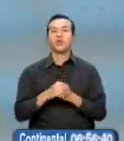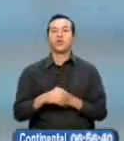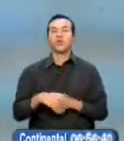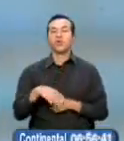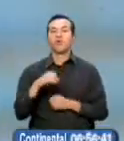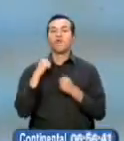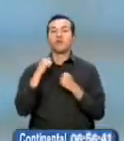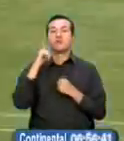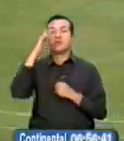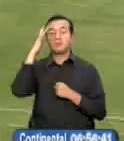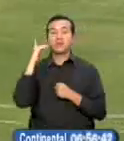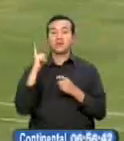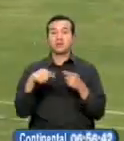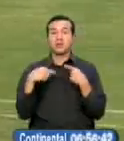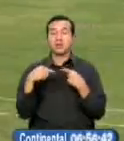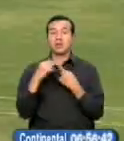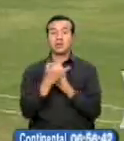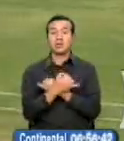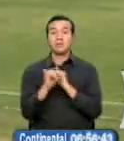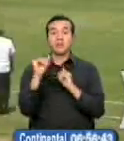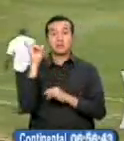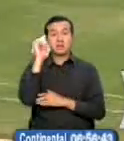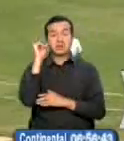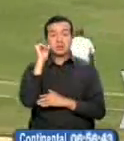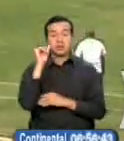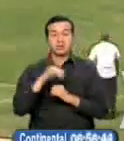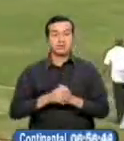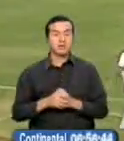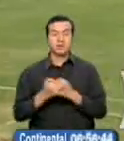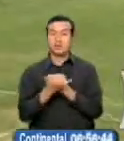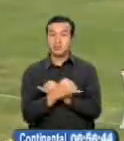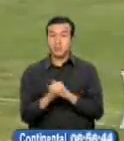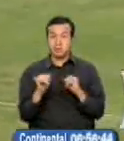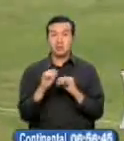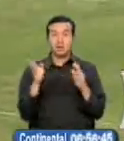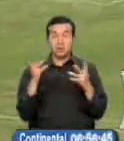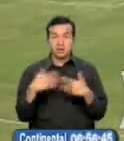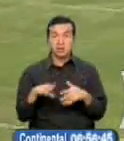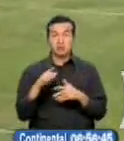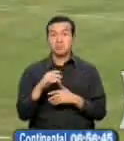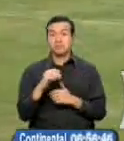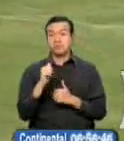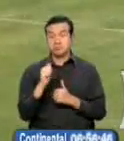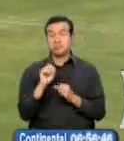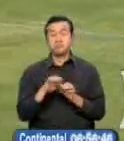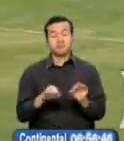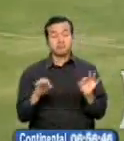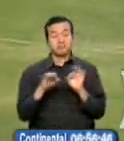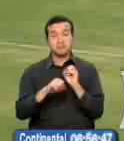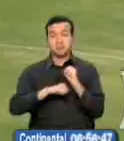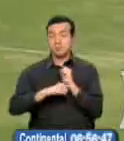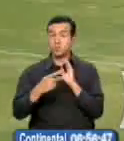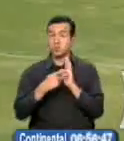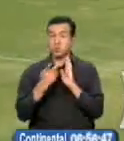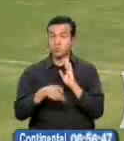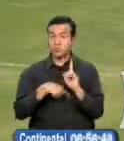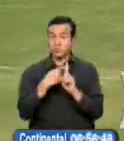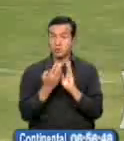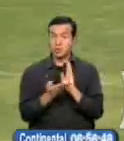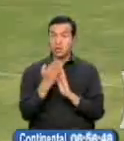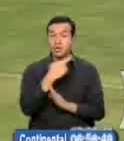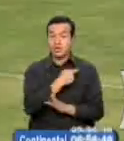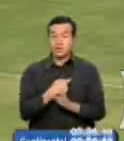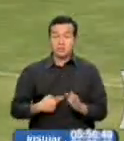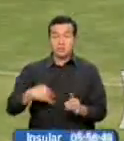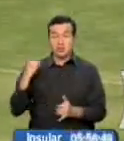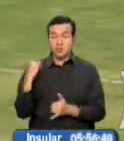Fuerza Amarilla y el conjunto del Independiente del Valle. El Independiente consigue un resultado importantísimo. Tendrá que enfrentar a River en la